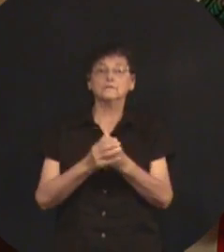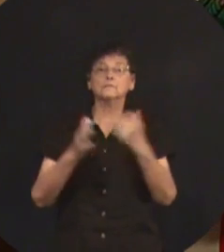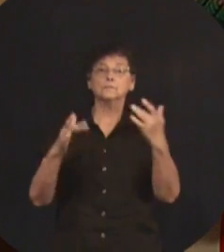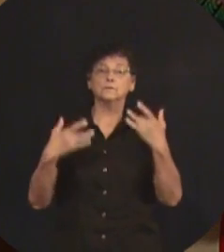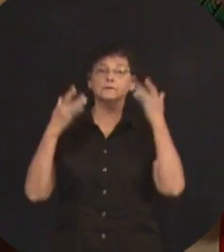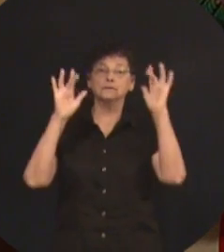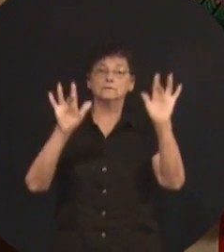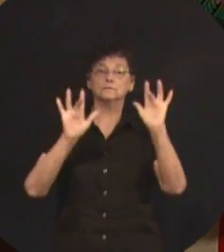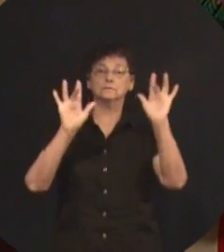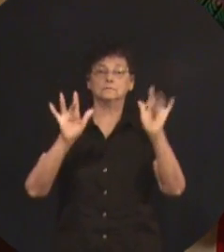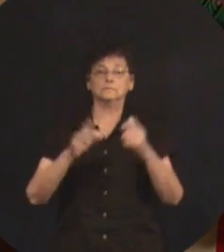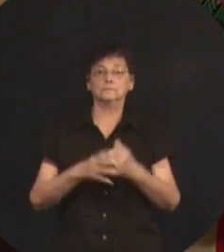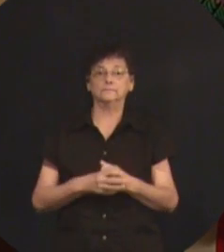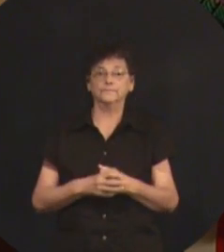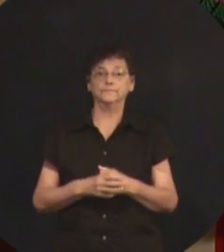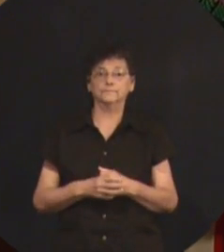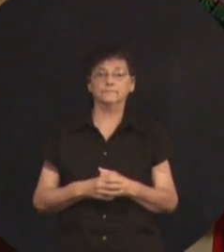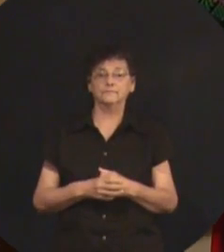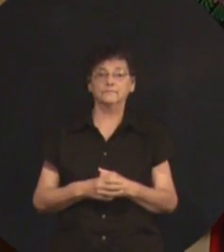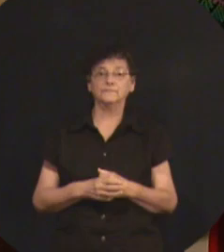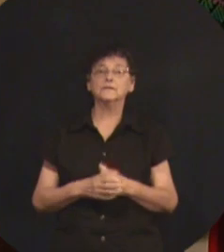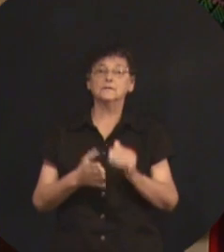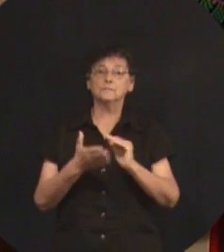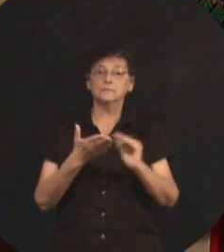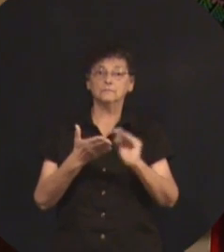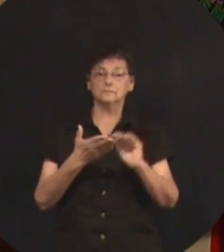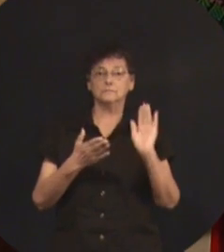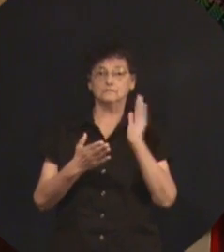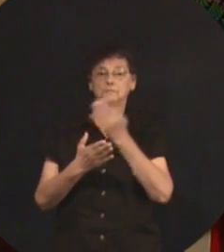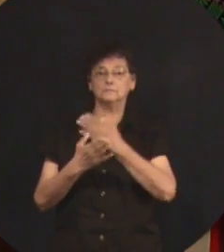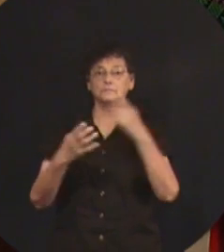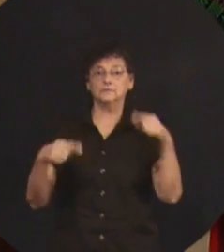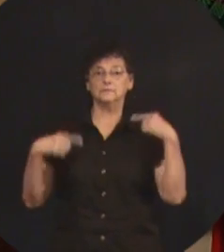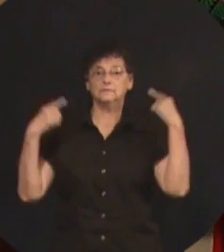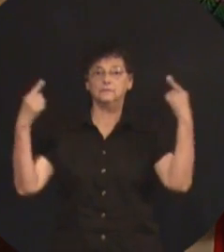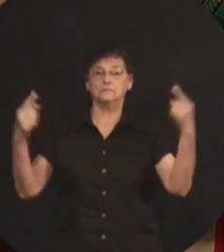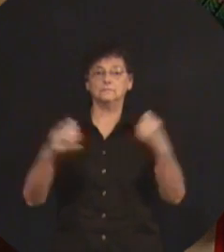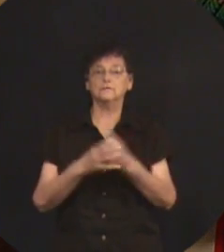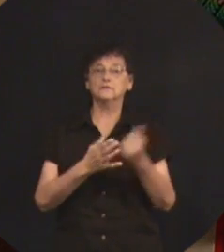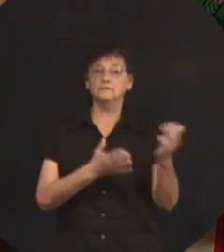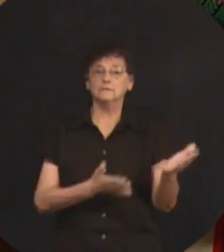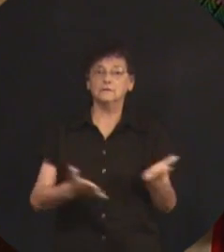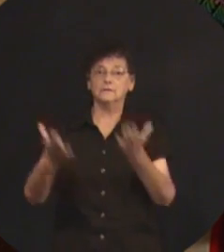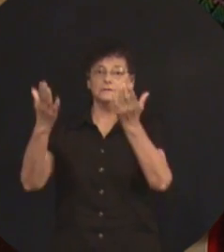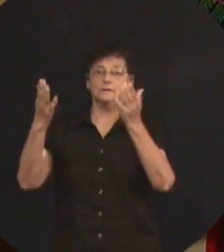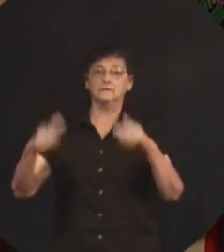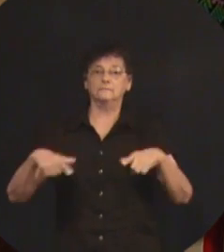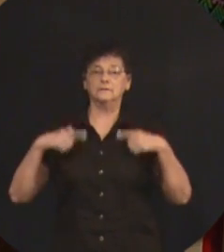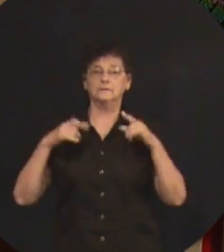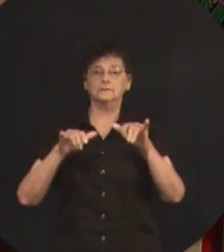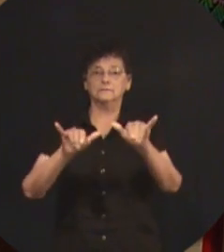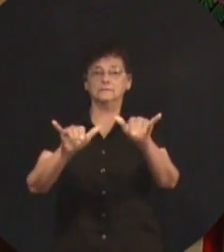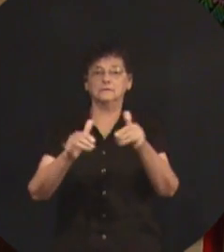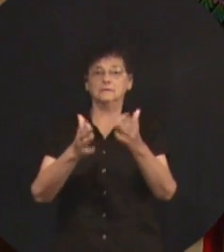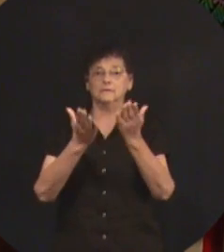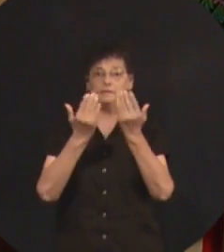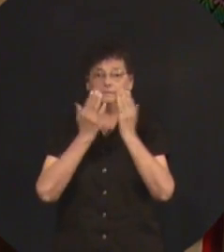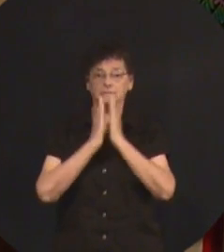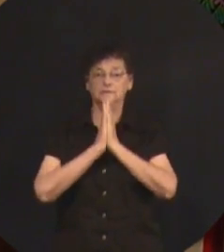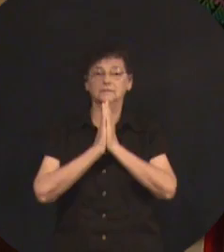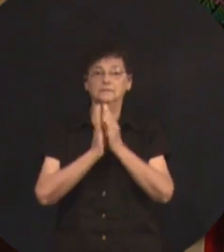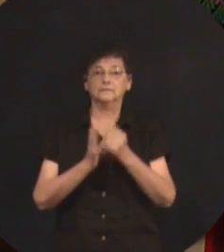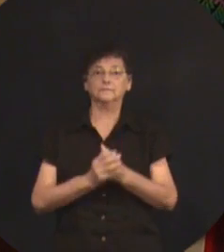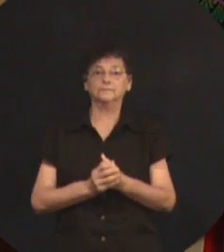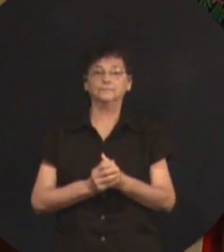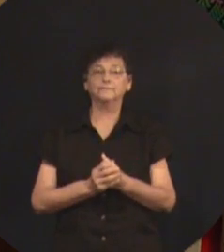tenga misericordia de nosotros, perdone nuestros pecados y nos lleve a la vida eterna.